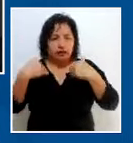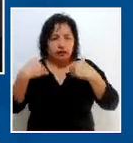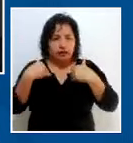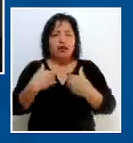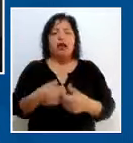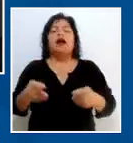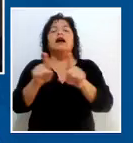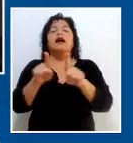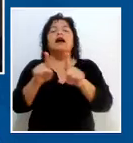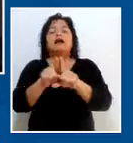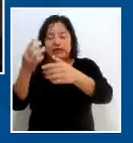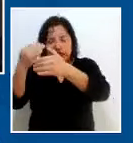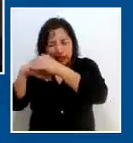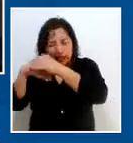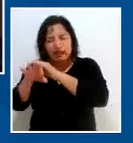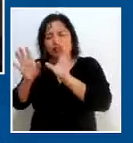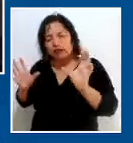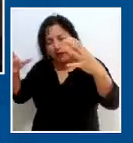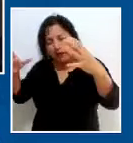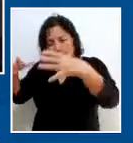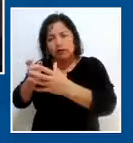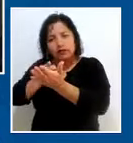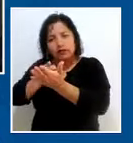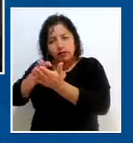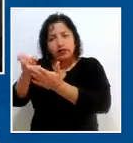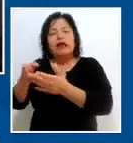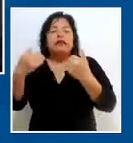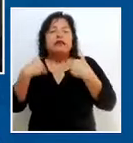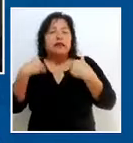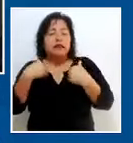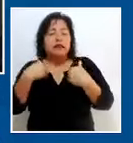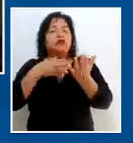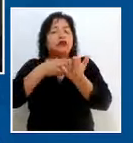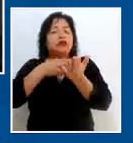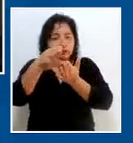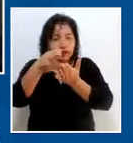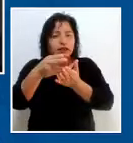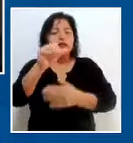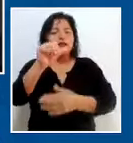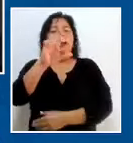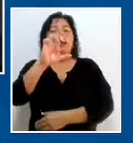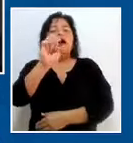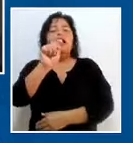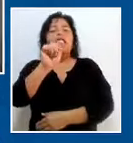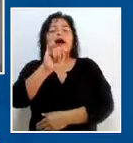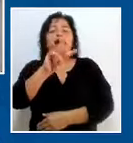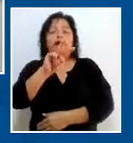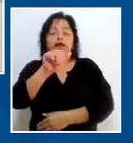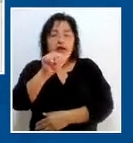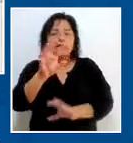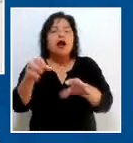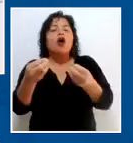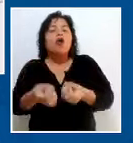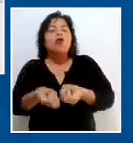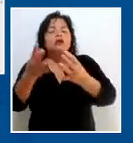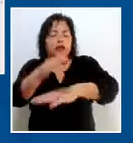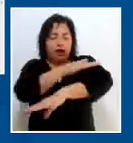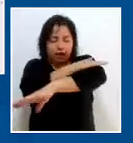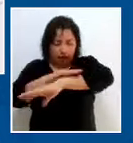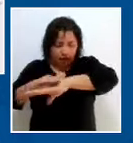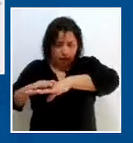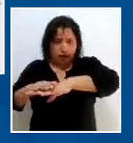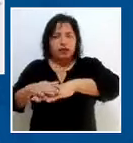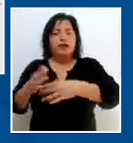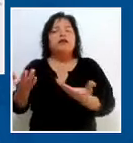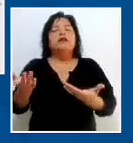del rubro de la transparencia encontramos la transparencia activa, que es a través de los portales de transparencia estándar,